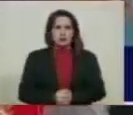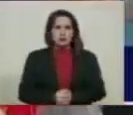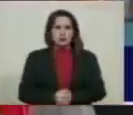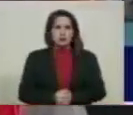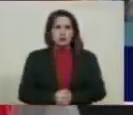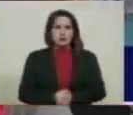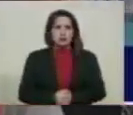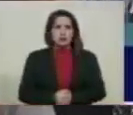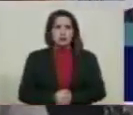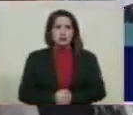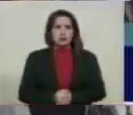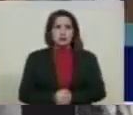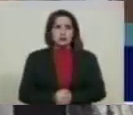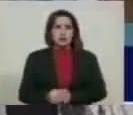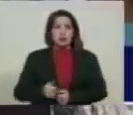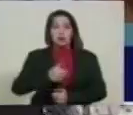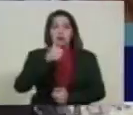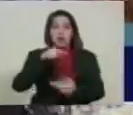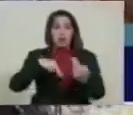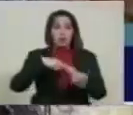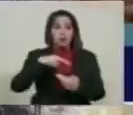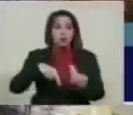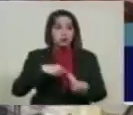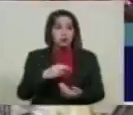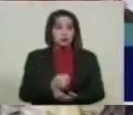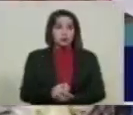responderlo con más revolución.